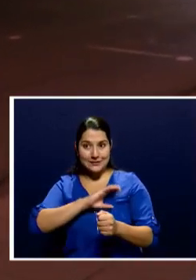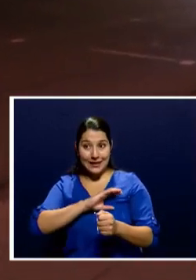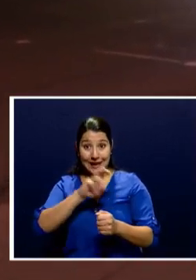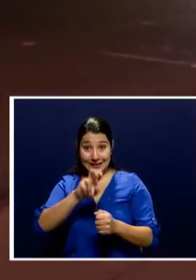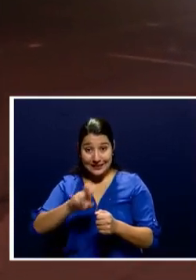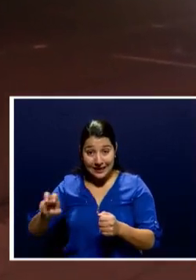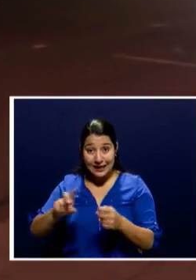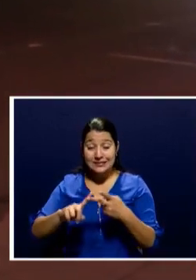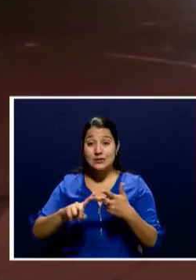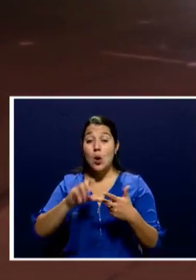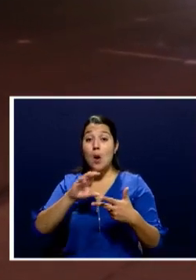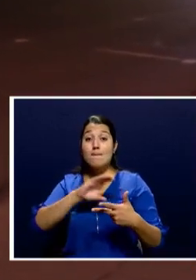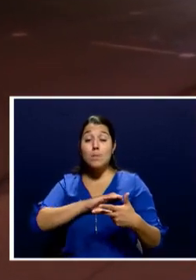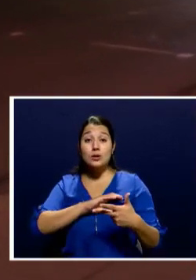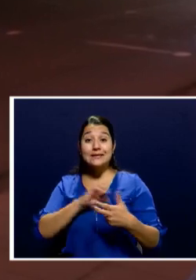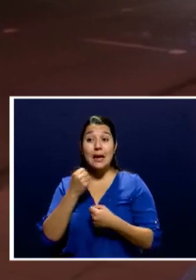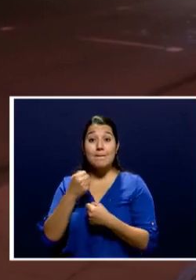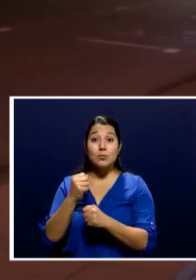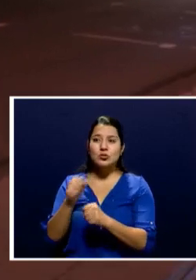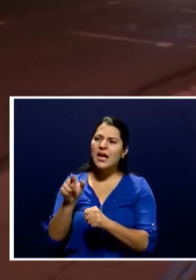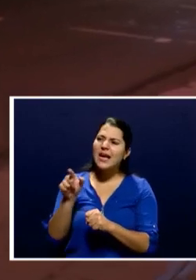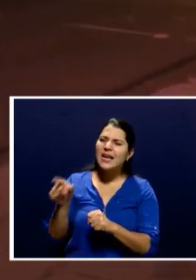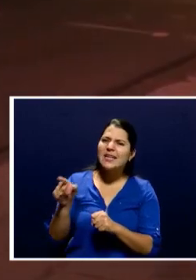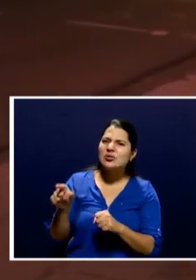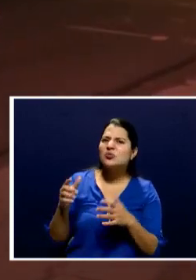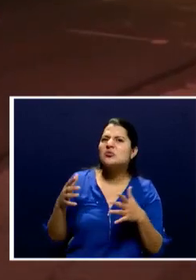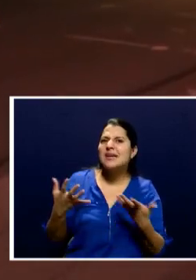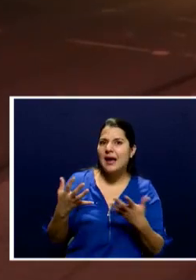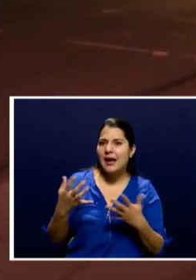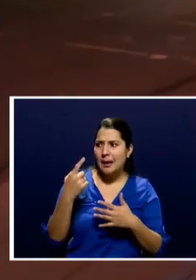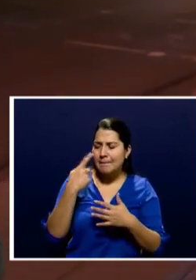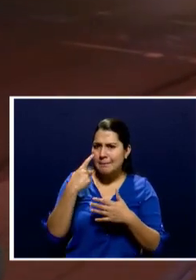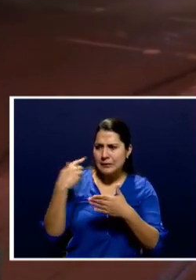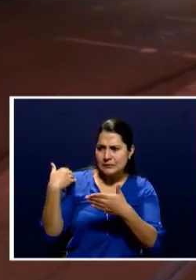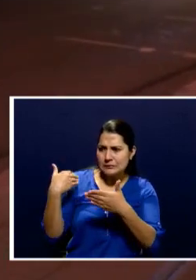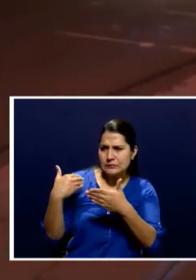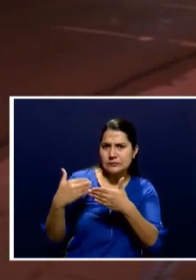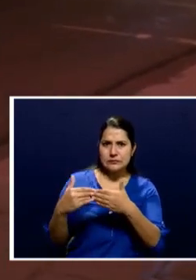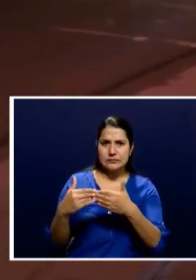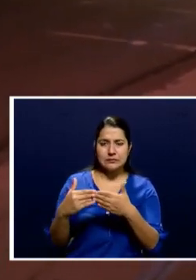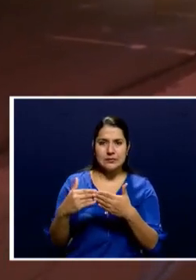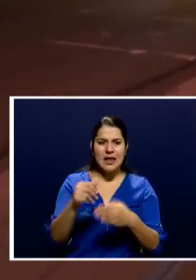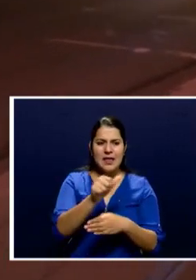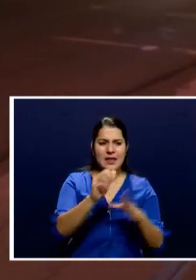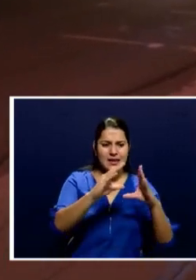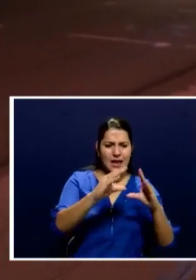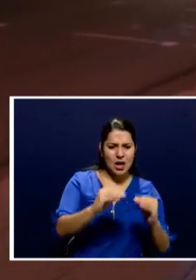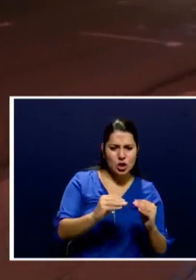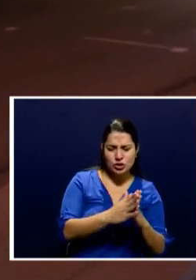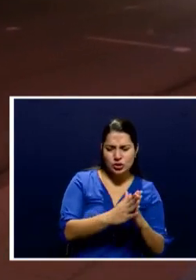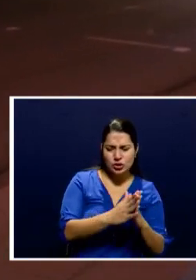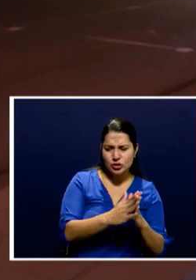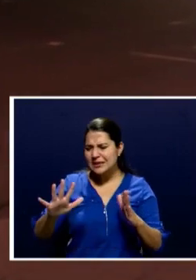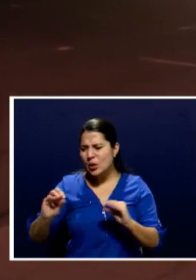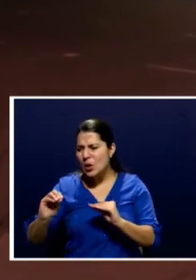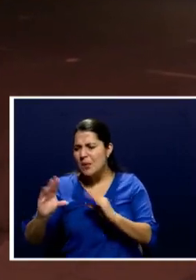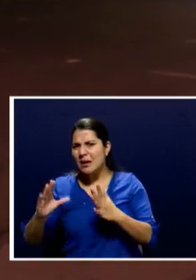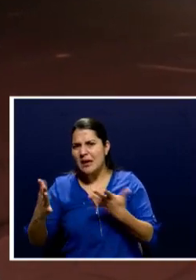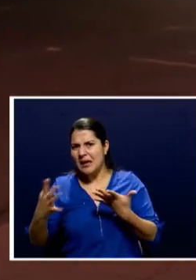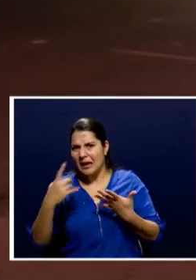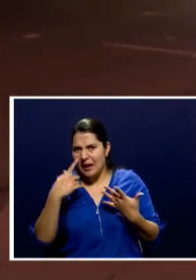municipales, sobre lo que ellos han medido durante estos días en esa franja horaria de 10 de la noche a 5 de la madrugada, si